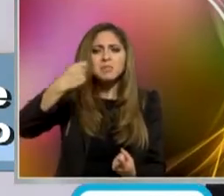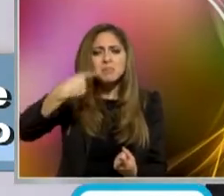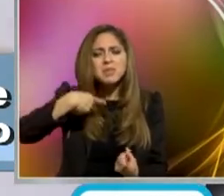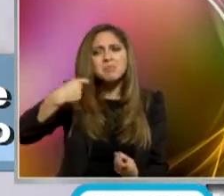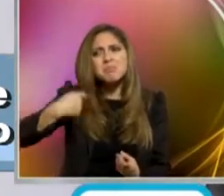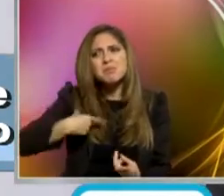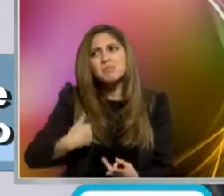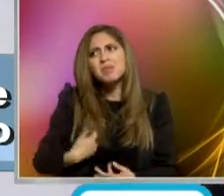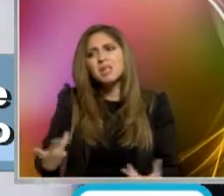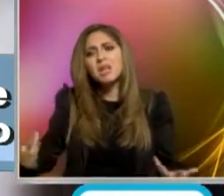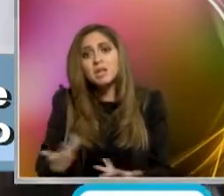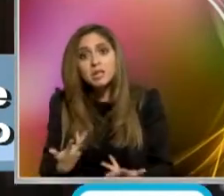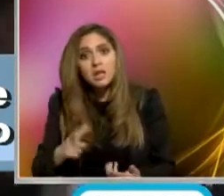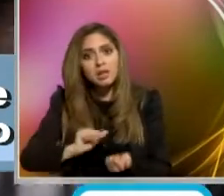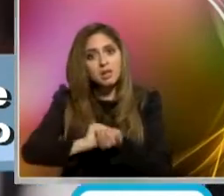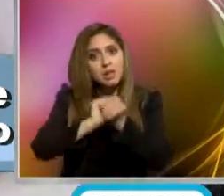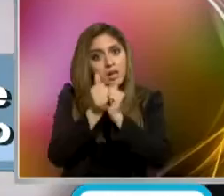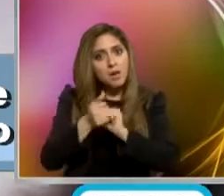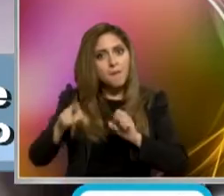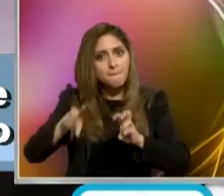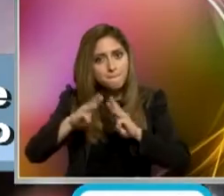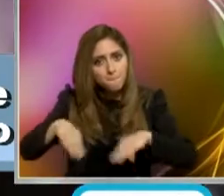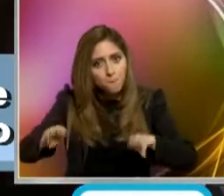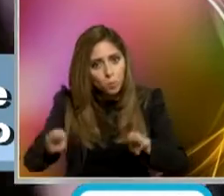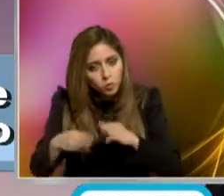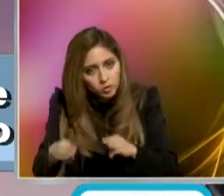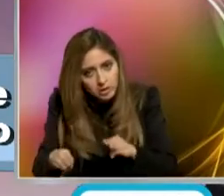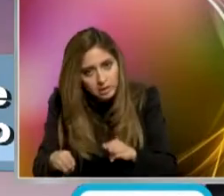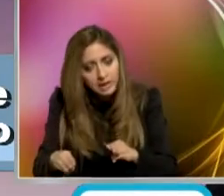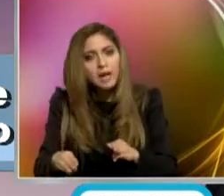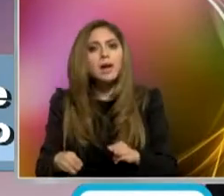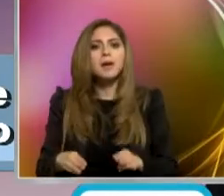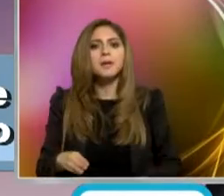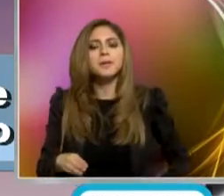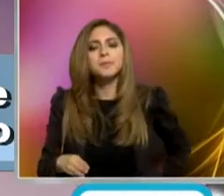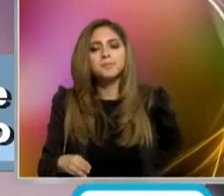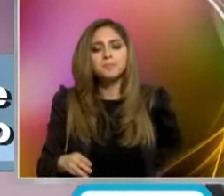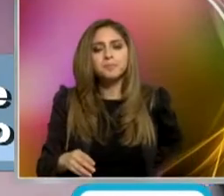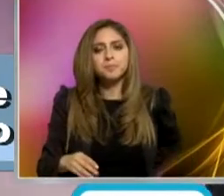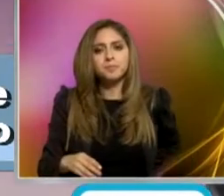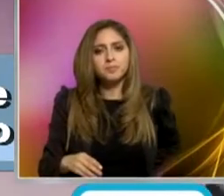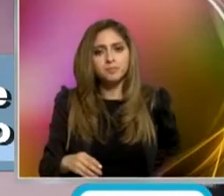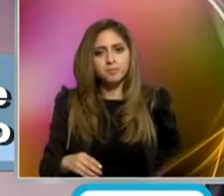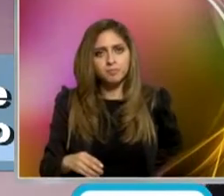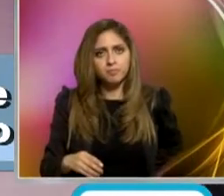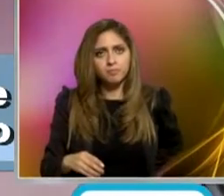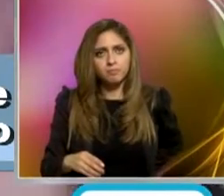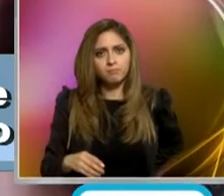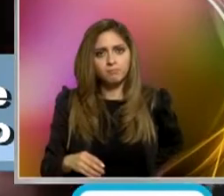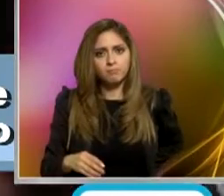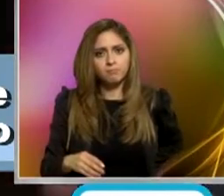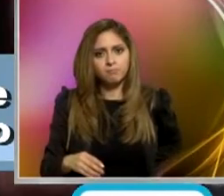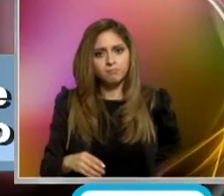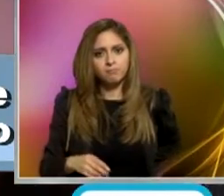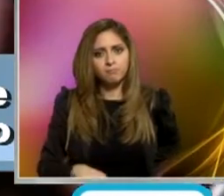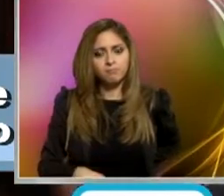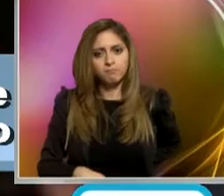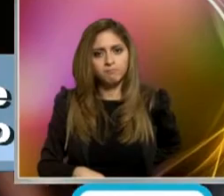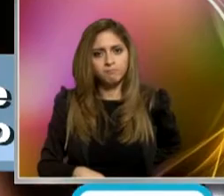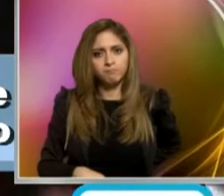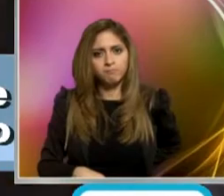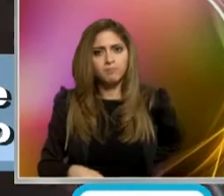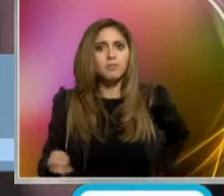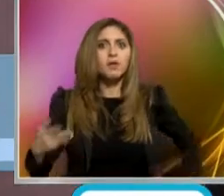mismo. Vino la música, se conjuntó, ¿no? Se hizo este delicioso caldo de cultivo para que la gente fuera escuchando a